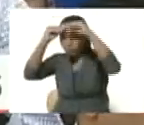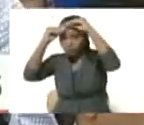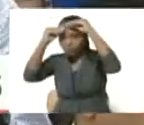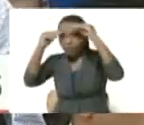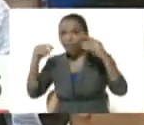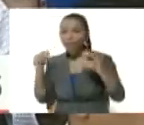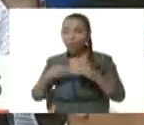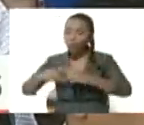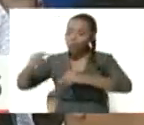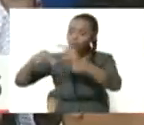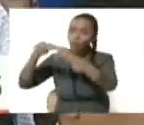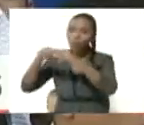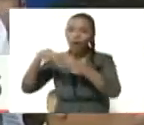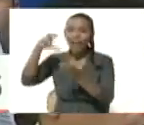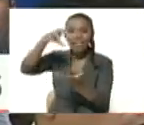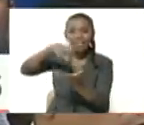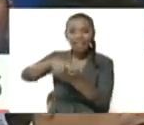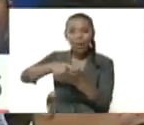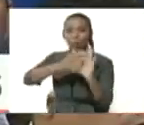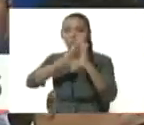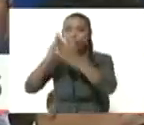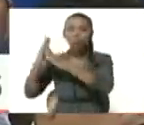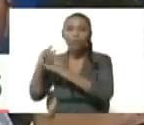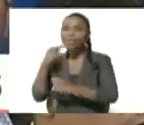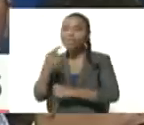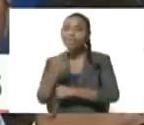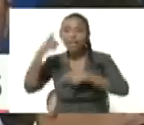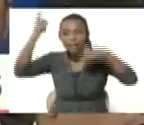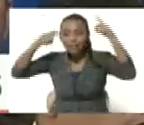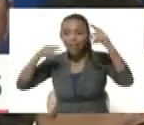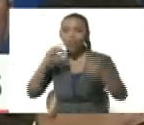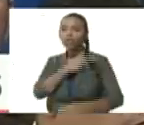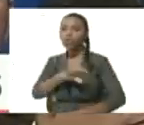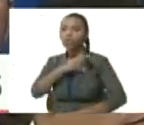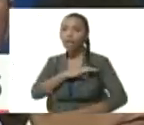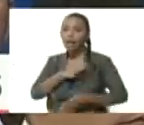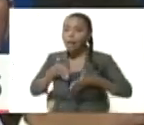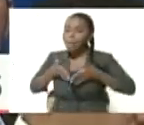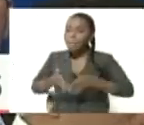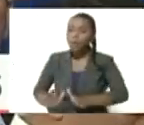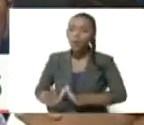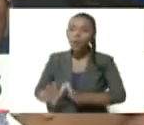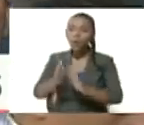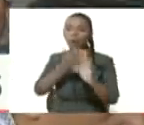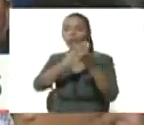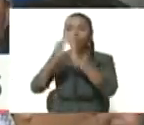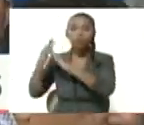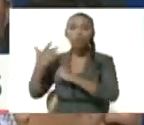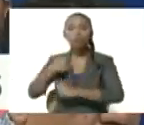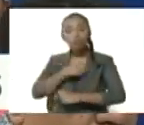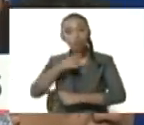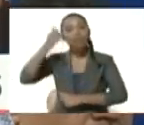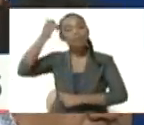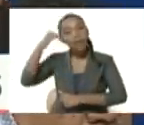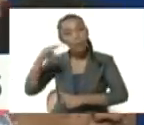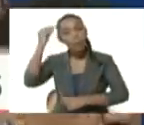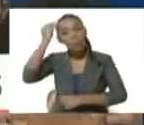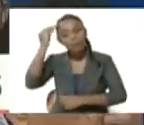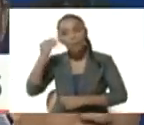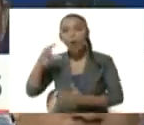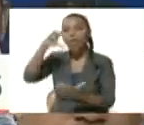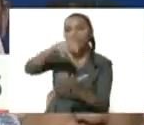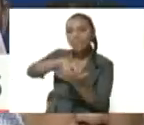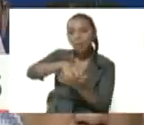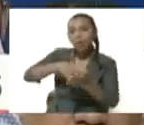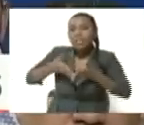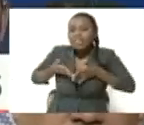construir el Estado comunal. Decía nuestro comandante Chávez que el socialismo nacerá en las comunas. Nosotros creemos que el Estado comunal nacerá